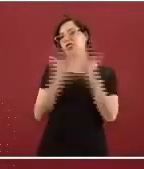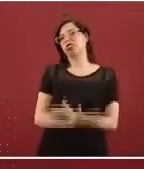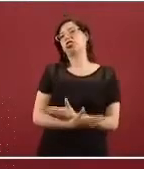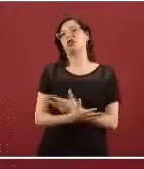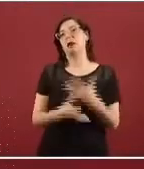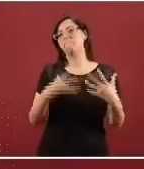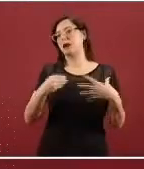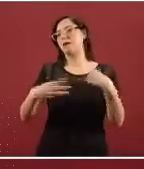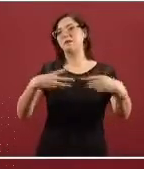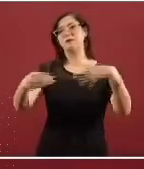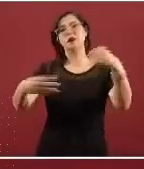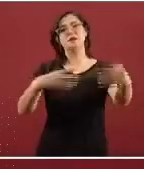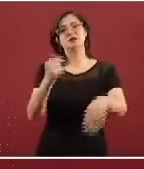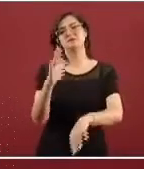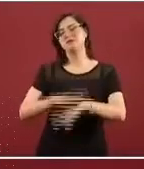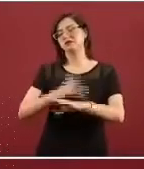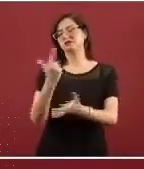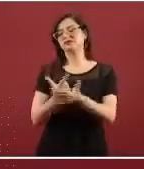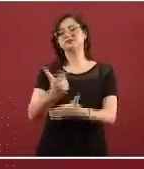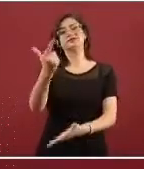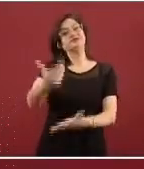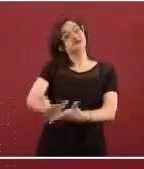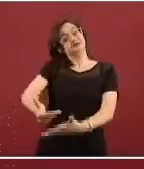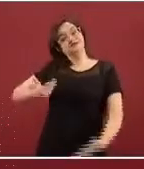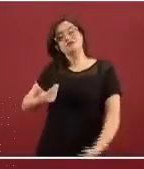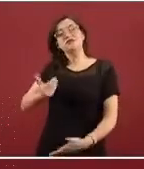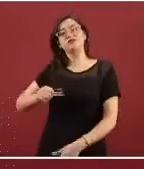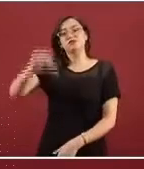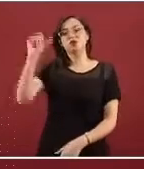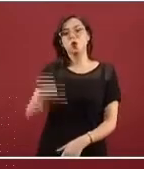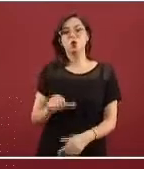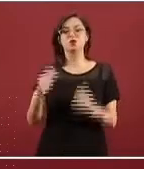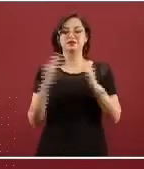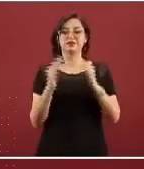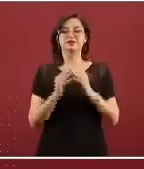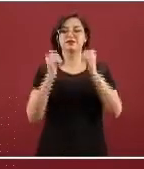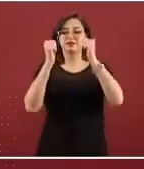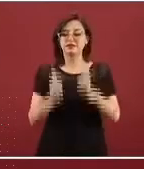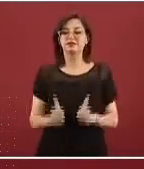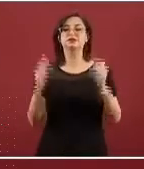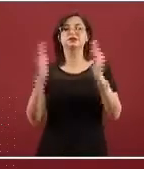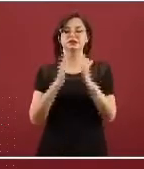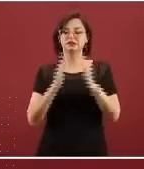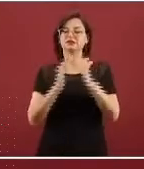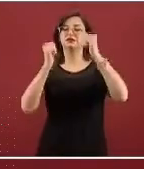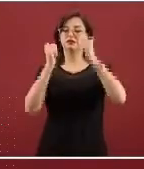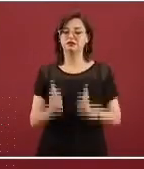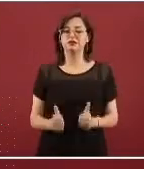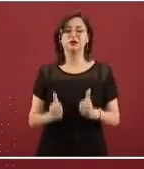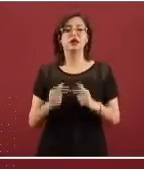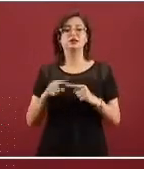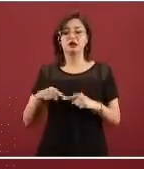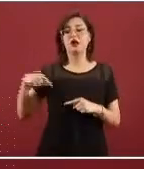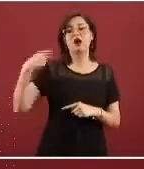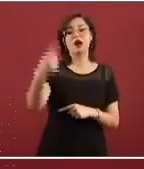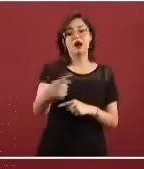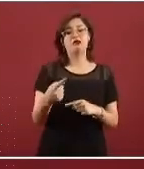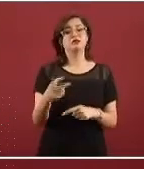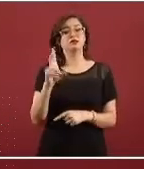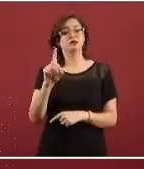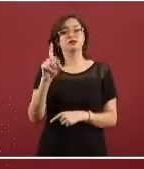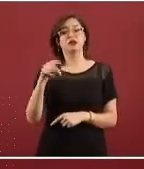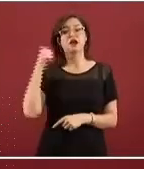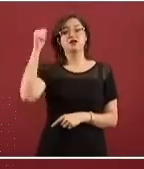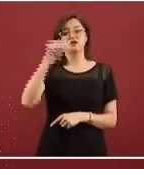contagios en la fase 3. Hoy hay que actuar, hoy quédate en tu casa, de aquí hasta el 30 de abril. Solo